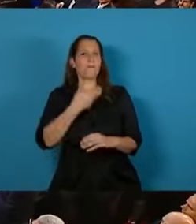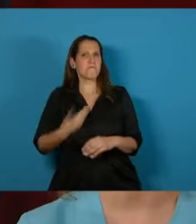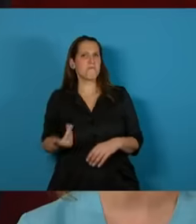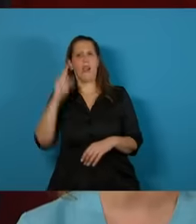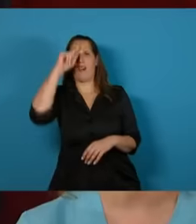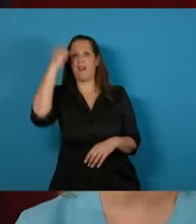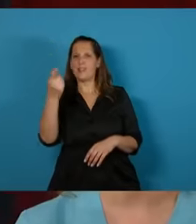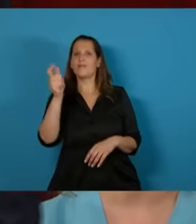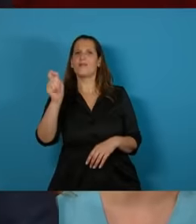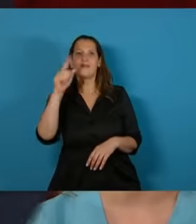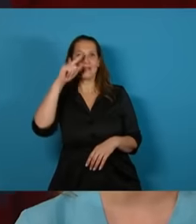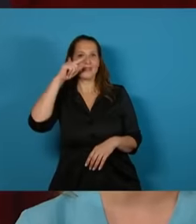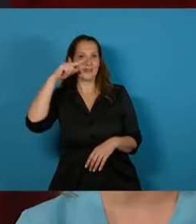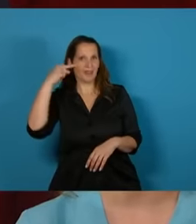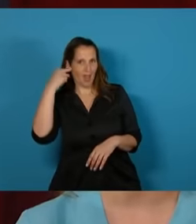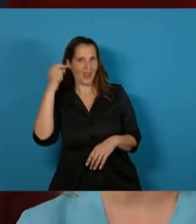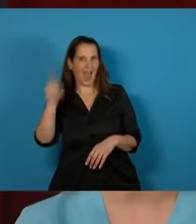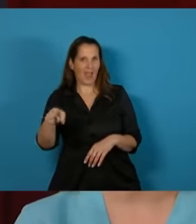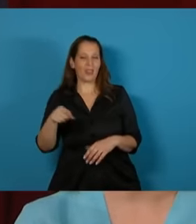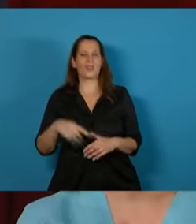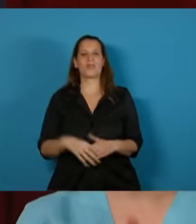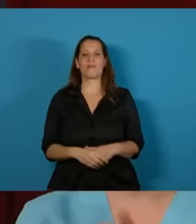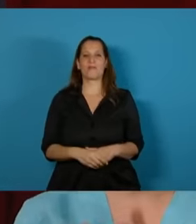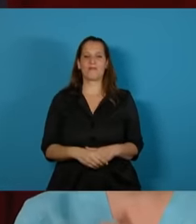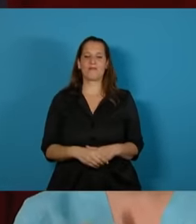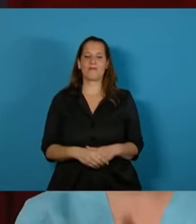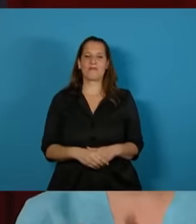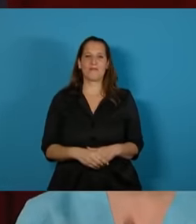Doctor Alberto Ángel Fernández.